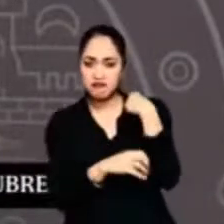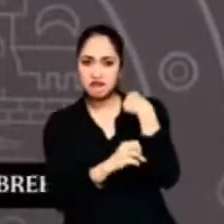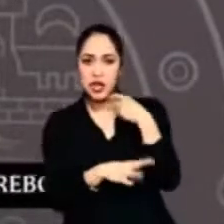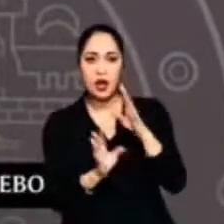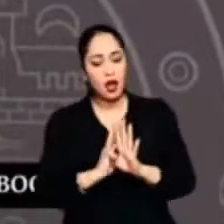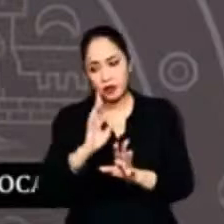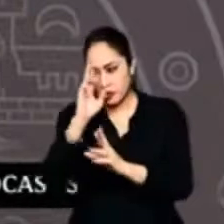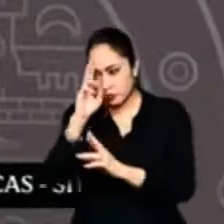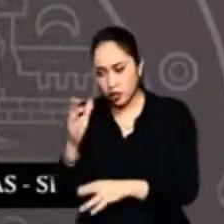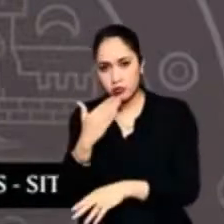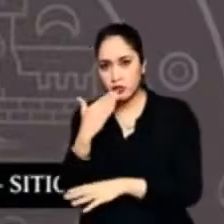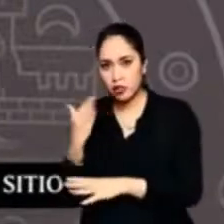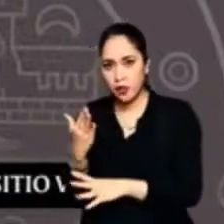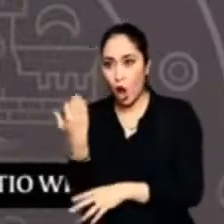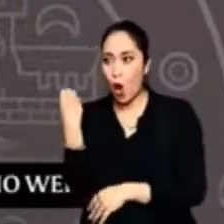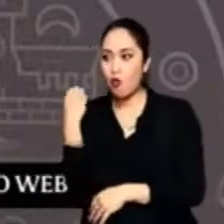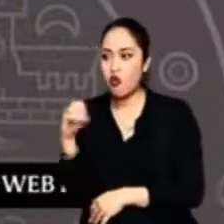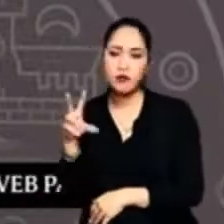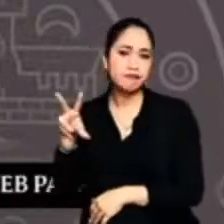Y